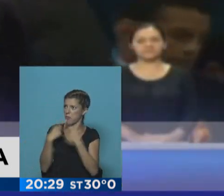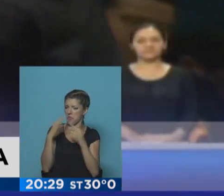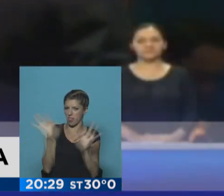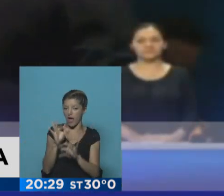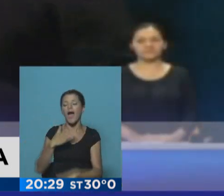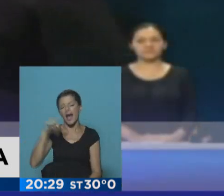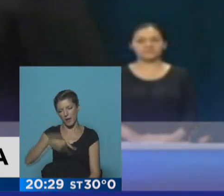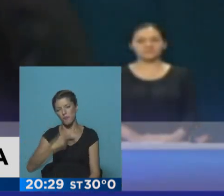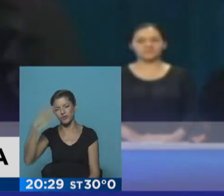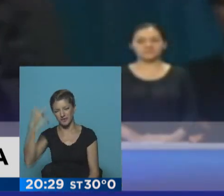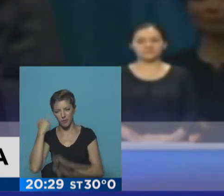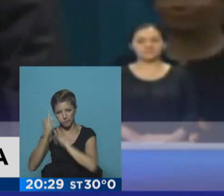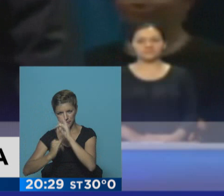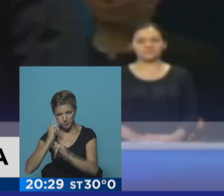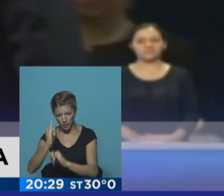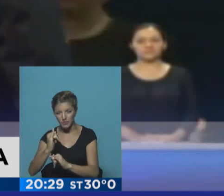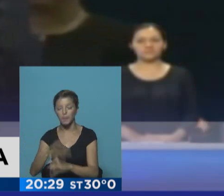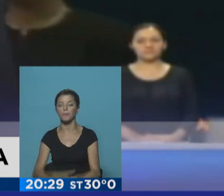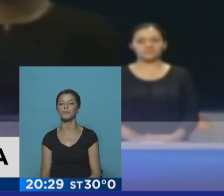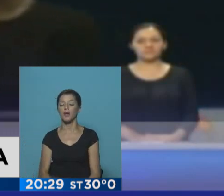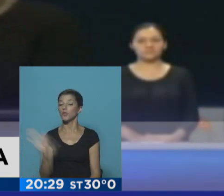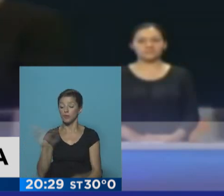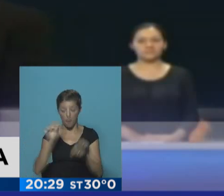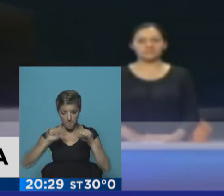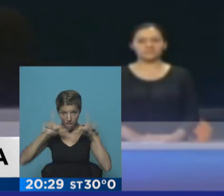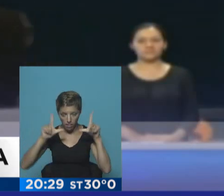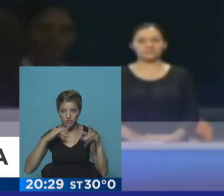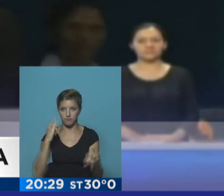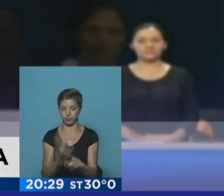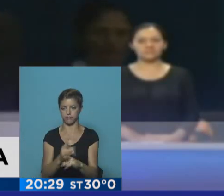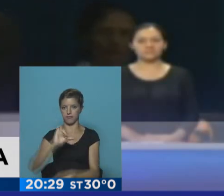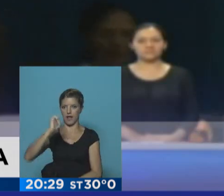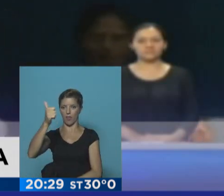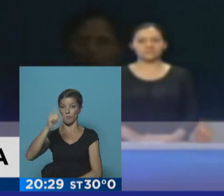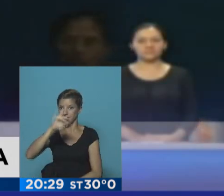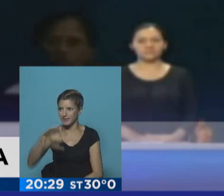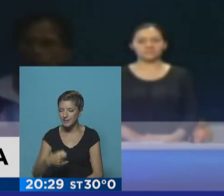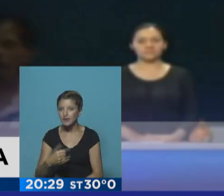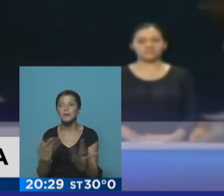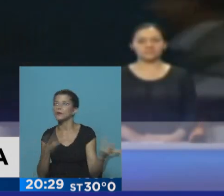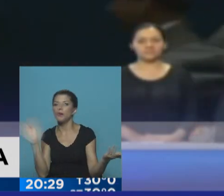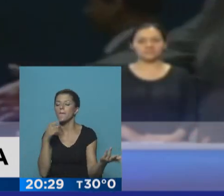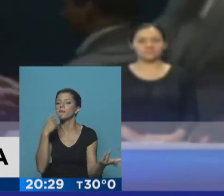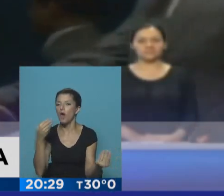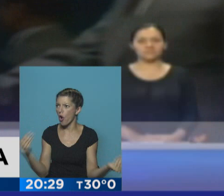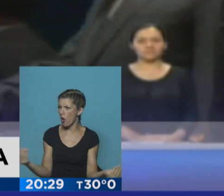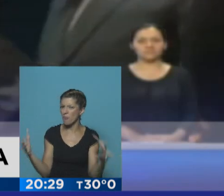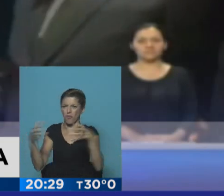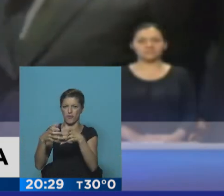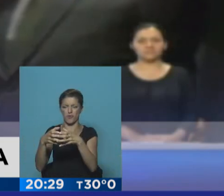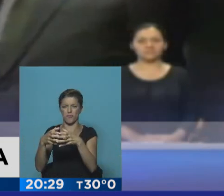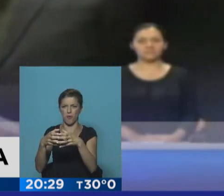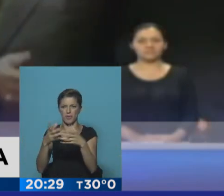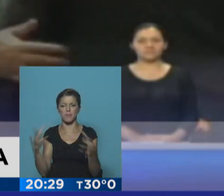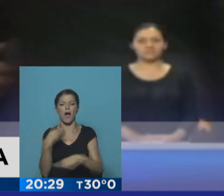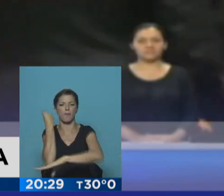una oportunidad en este noticiero. Fue la gran sorpresa de las elecciones. Claro, la gran pregunta era cómo iba a armar un gabinete, cómo